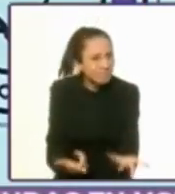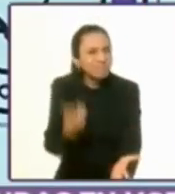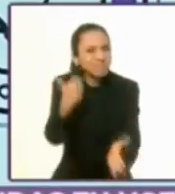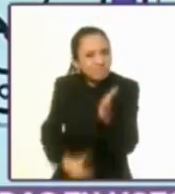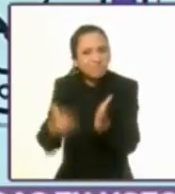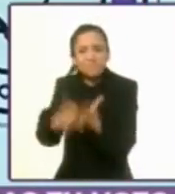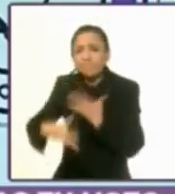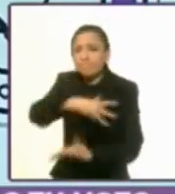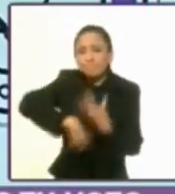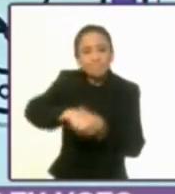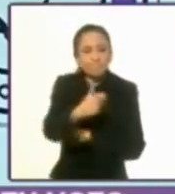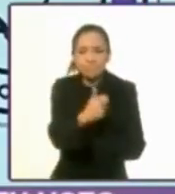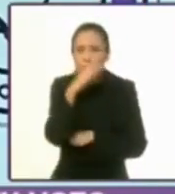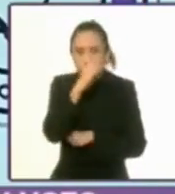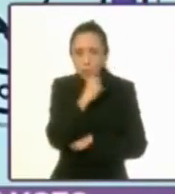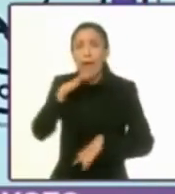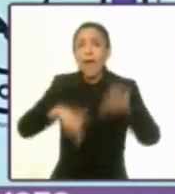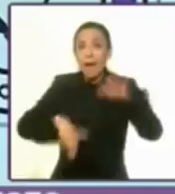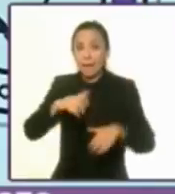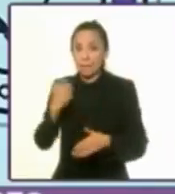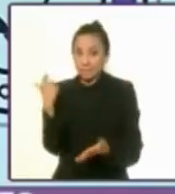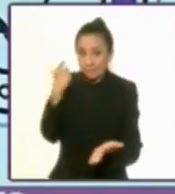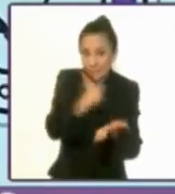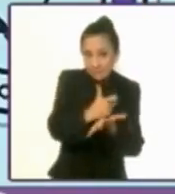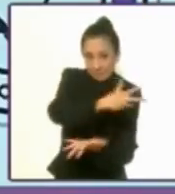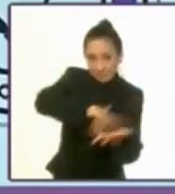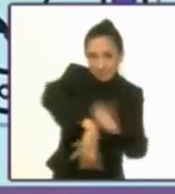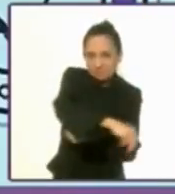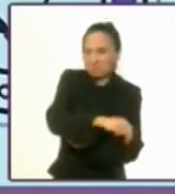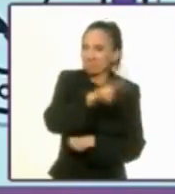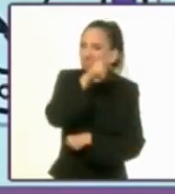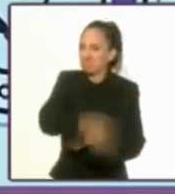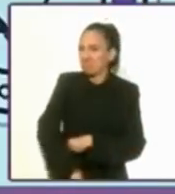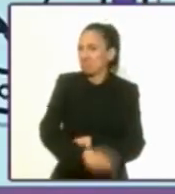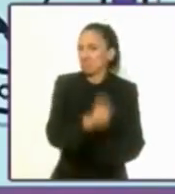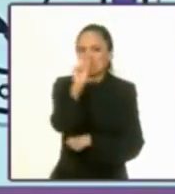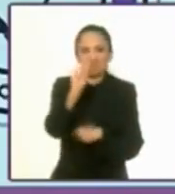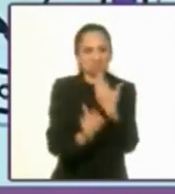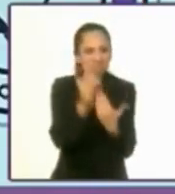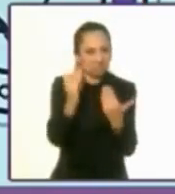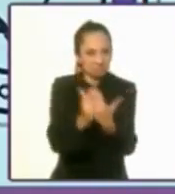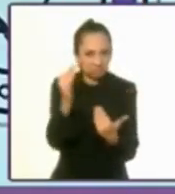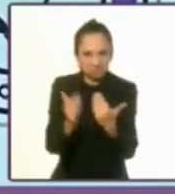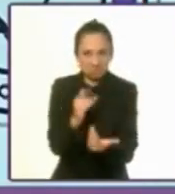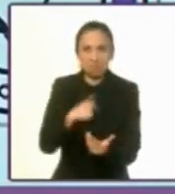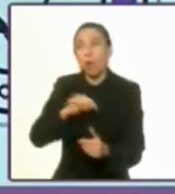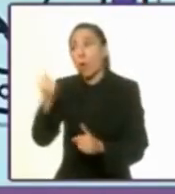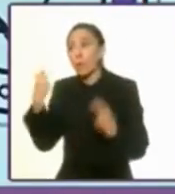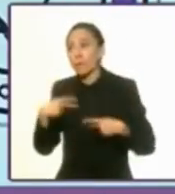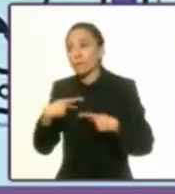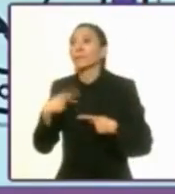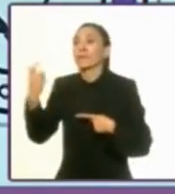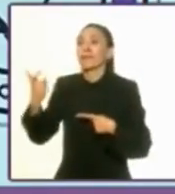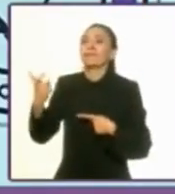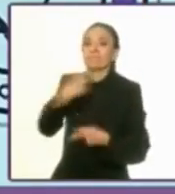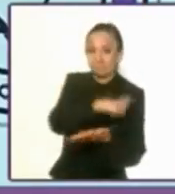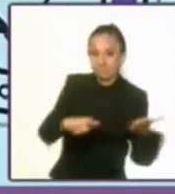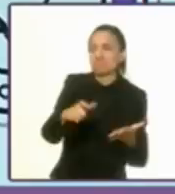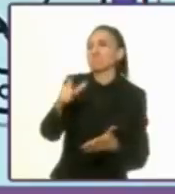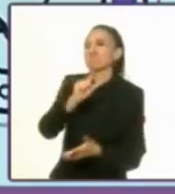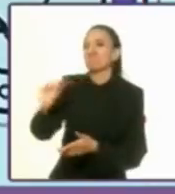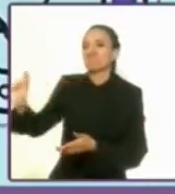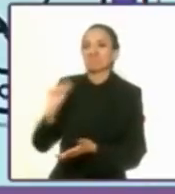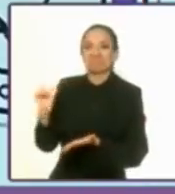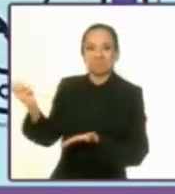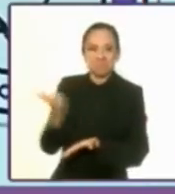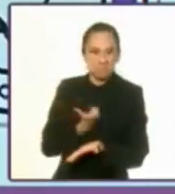los intermediarios es una miseria lo que tenemos que hacer es recuperar al campo tenemos que